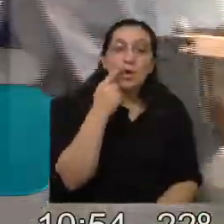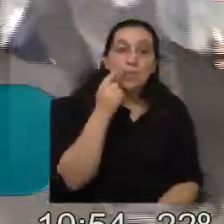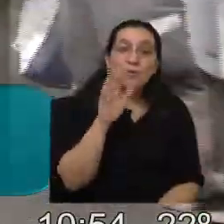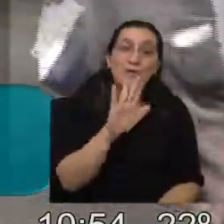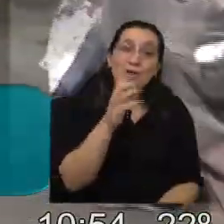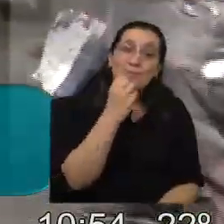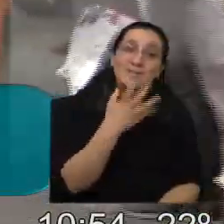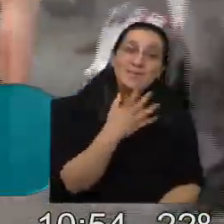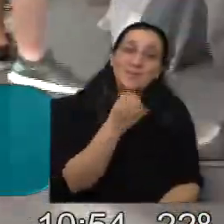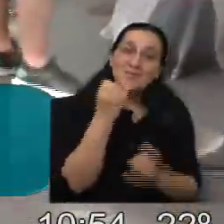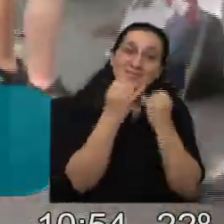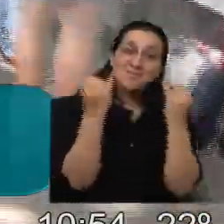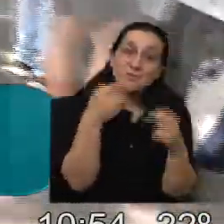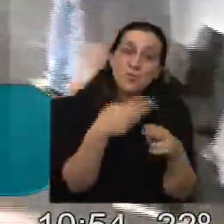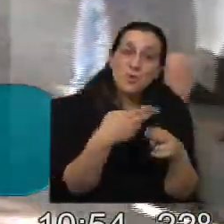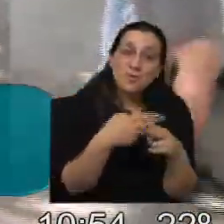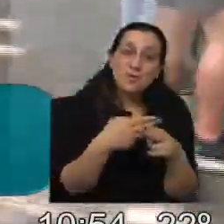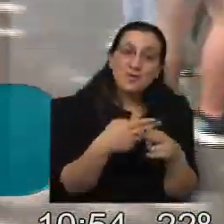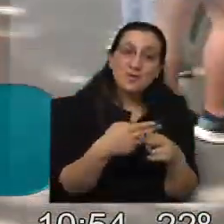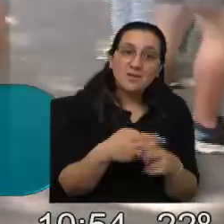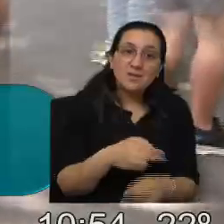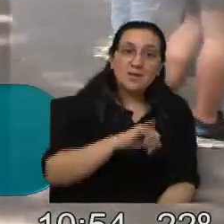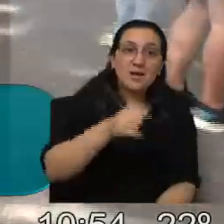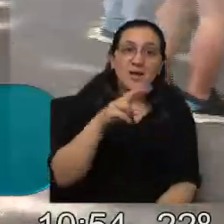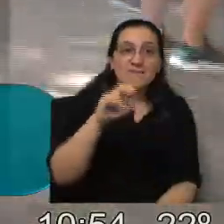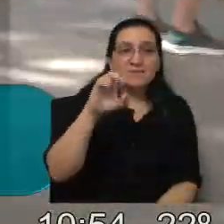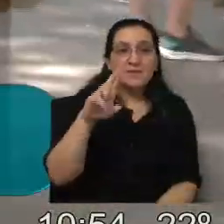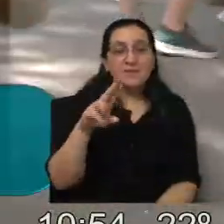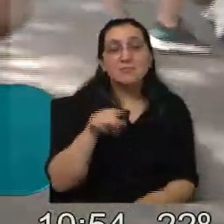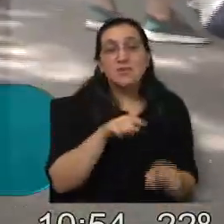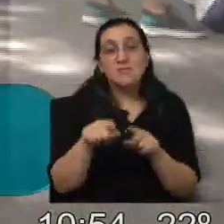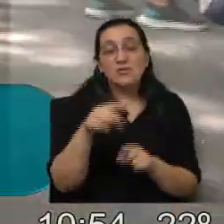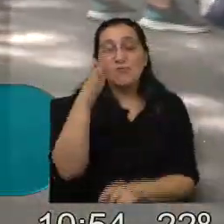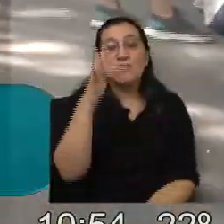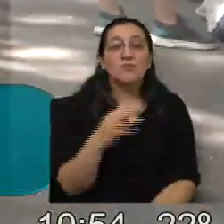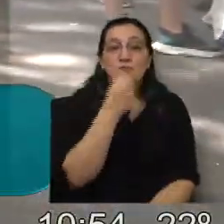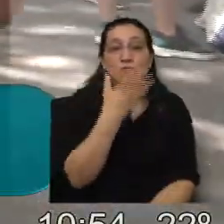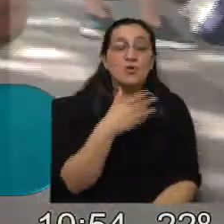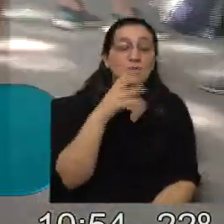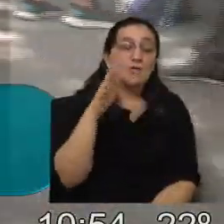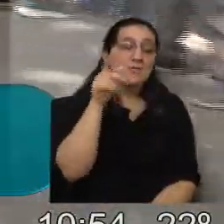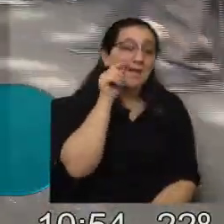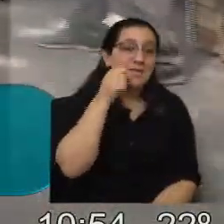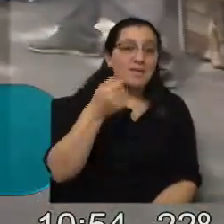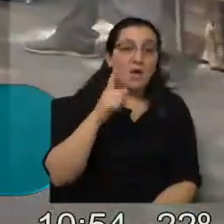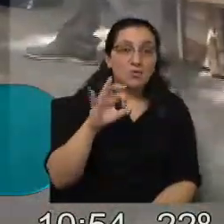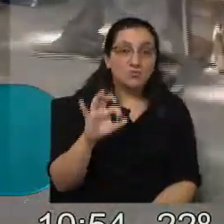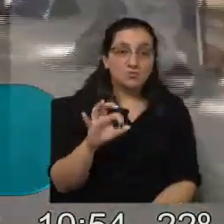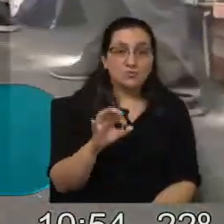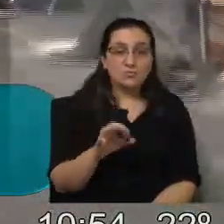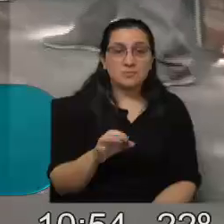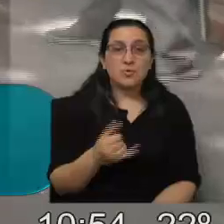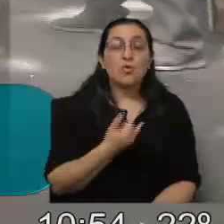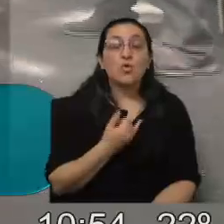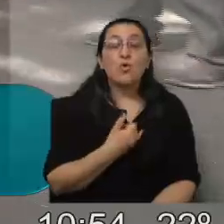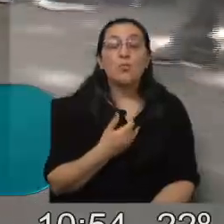¿Cómo le va, caballero? Buen día. ¿Cómo es su nombre? Abel. A ver, bueno, estamos en vivo. Fito Gali, Flor Infante, Tania Tavares, la querida Agustina en vivo.